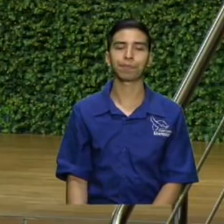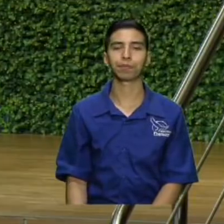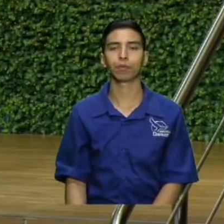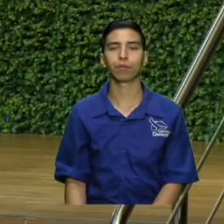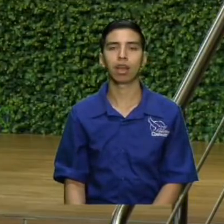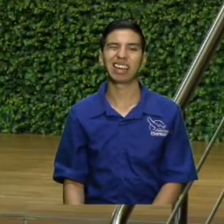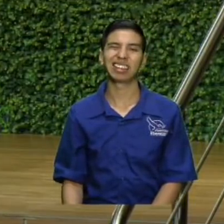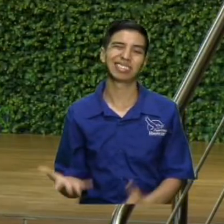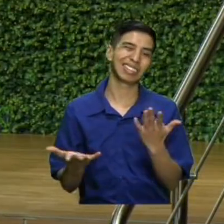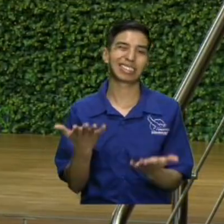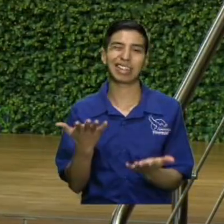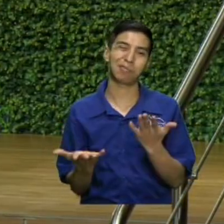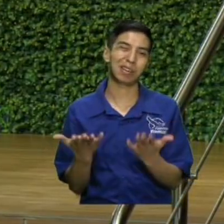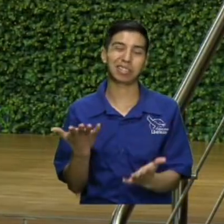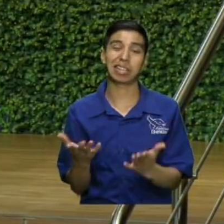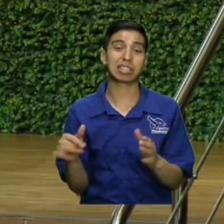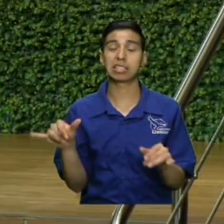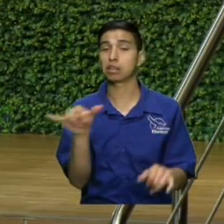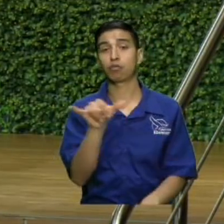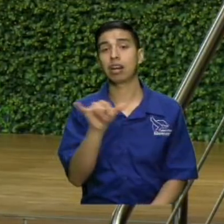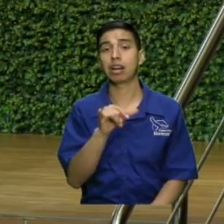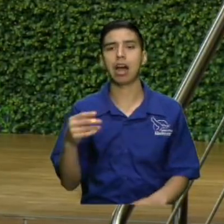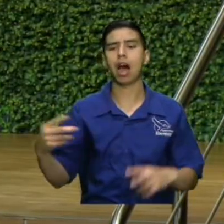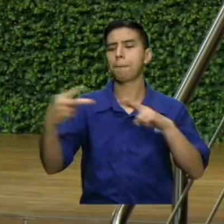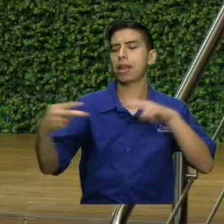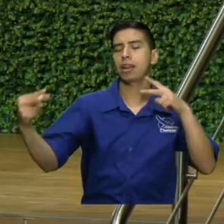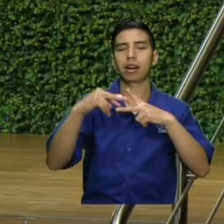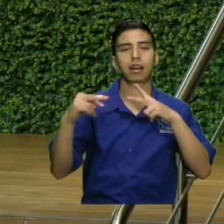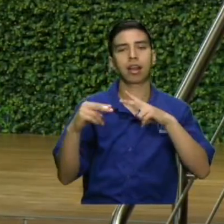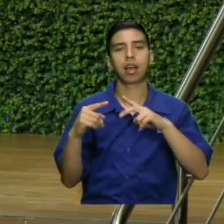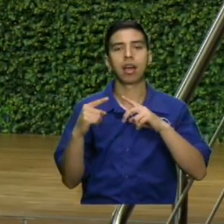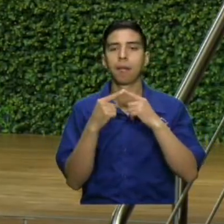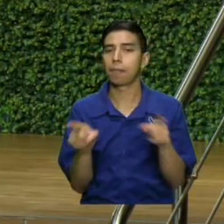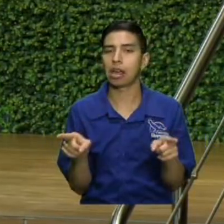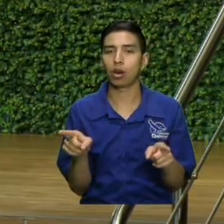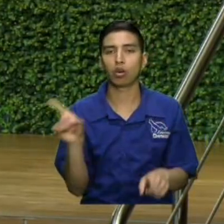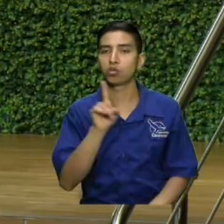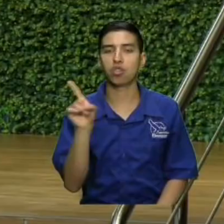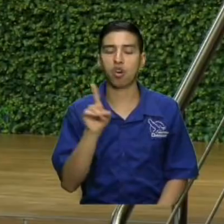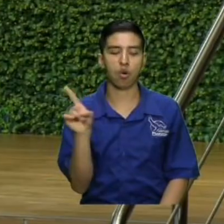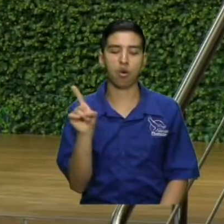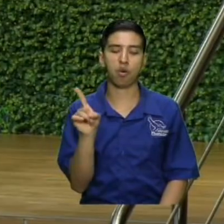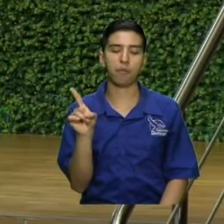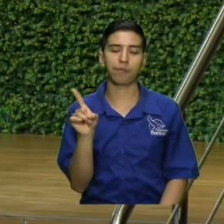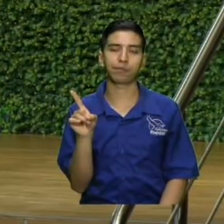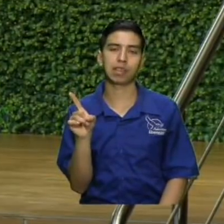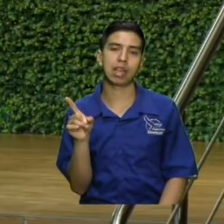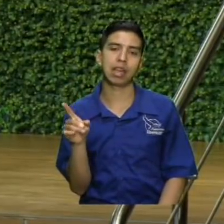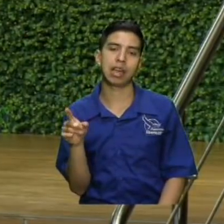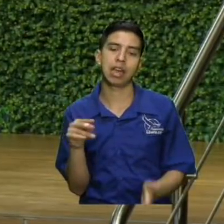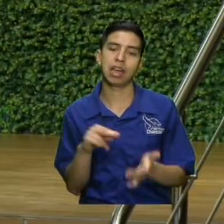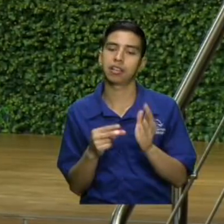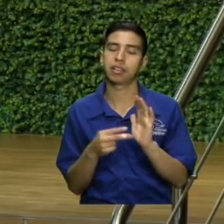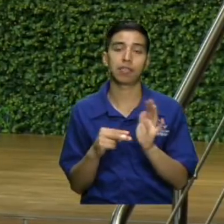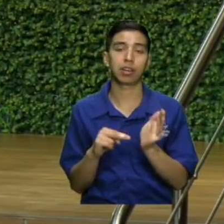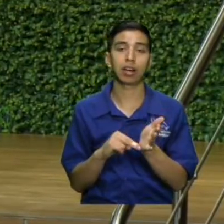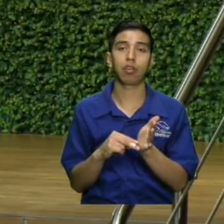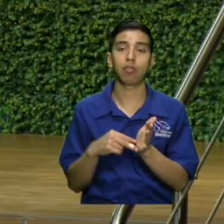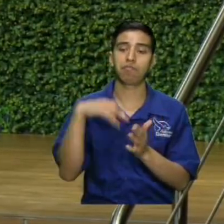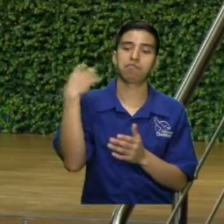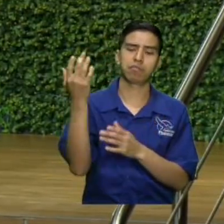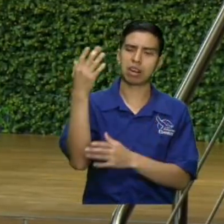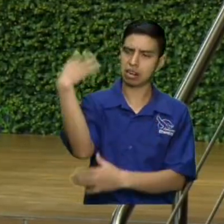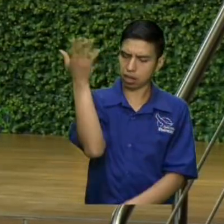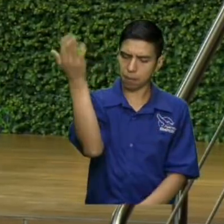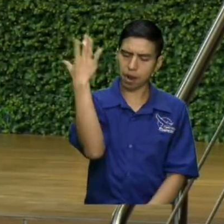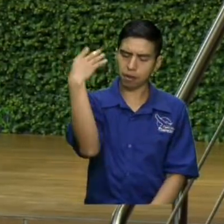es como pelear, ¿va? Pero realmente no es el absoluto significado de la palabra reclamar.